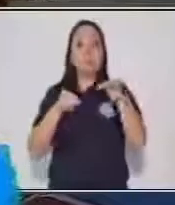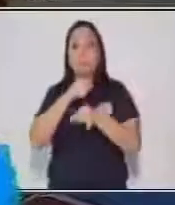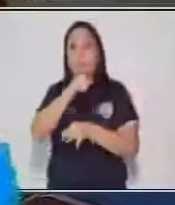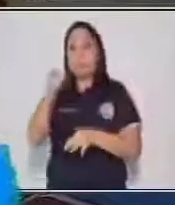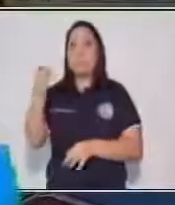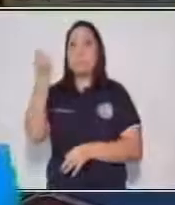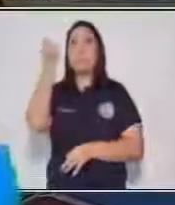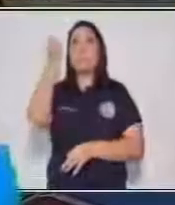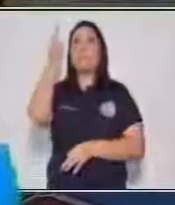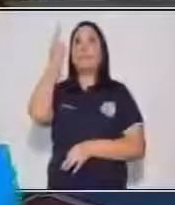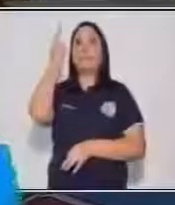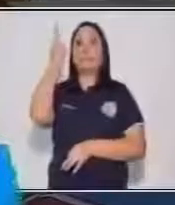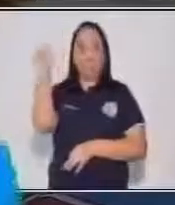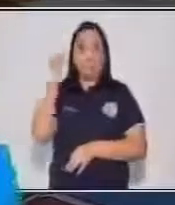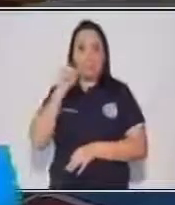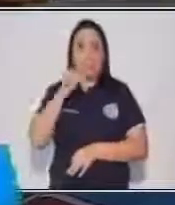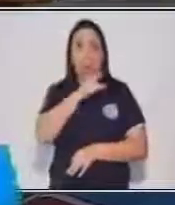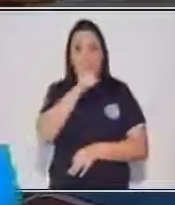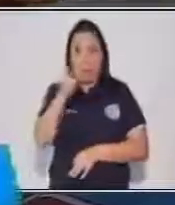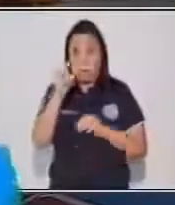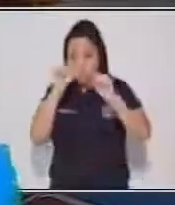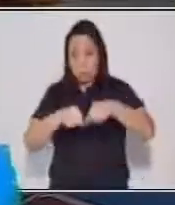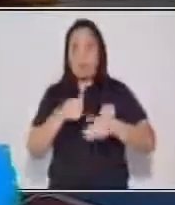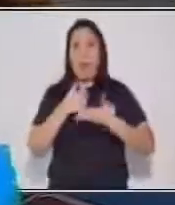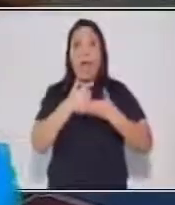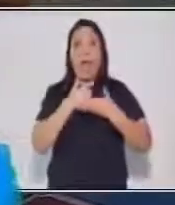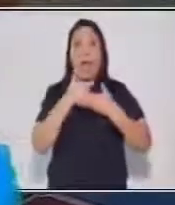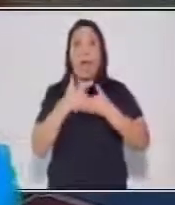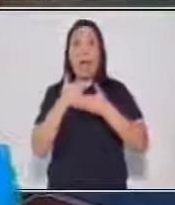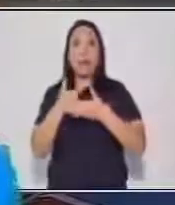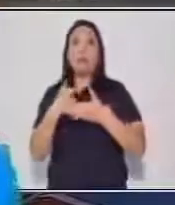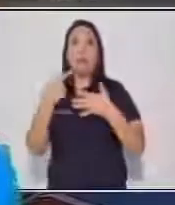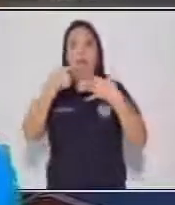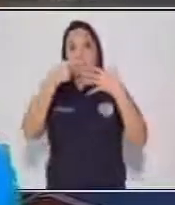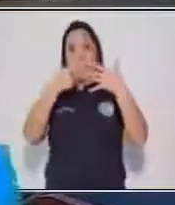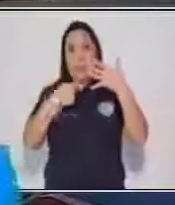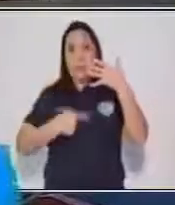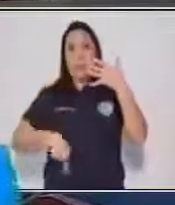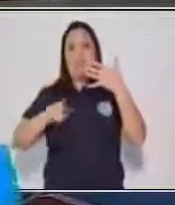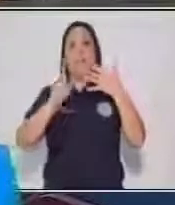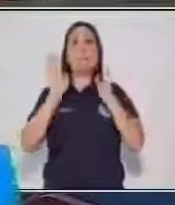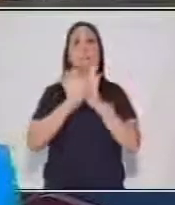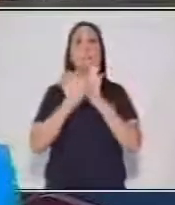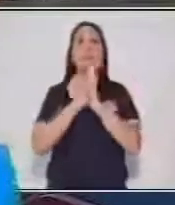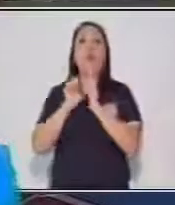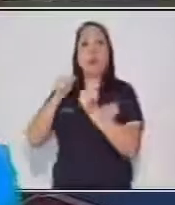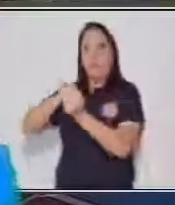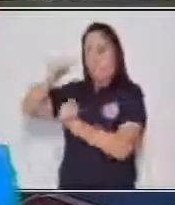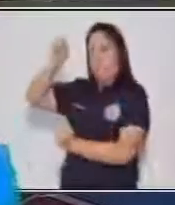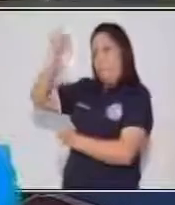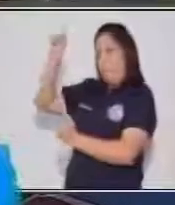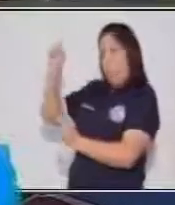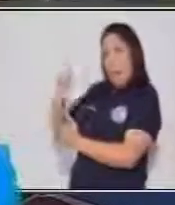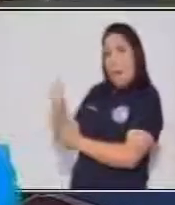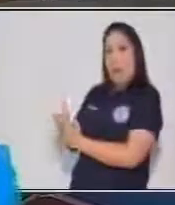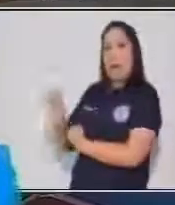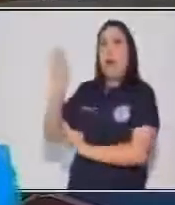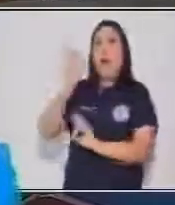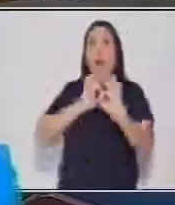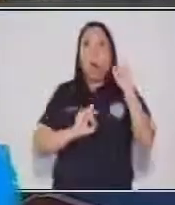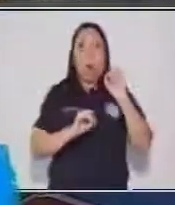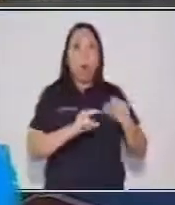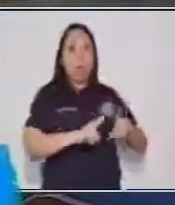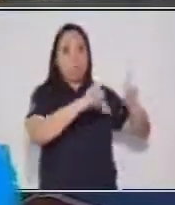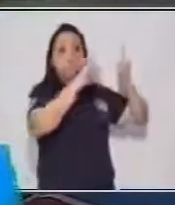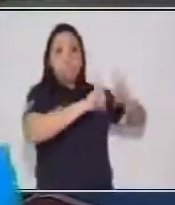entienda. Tú puedes ayudarte de recursos, como lo mencioné, de carteles, de diapositivas, pero tú